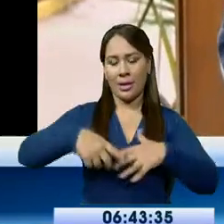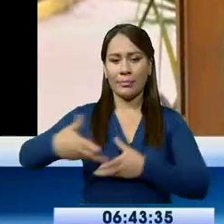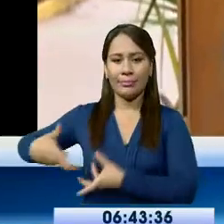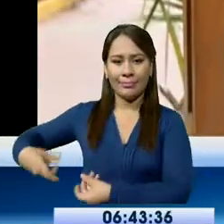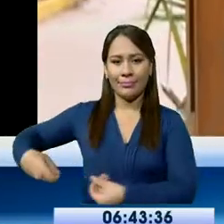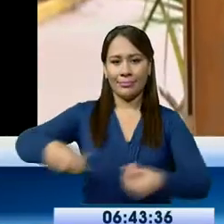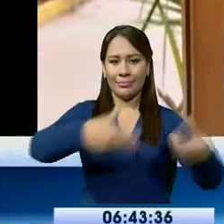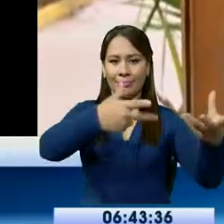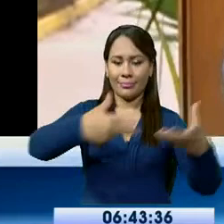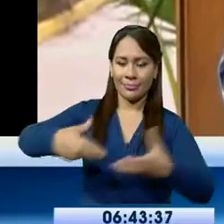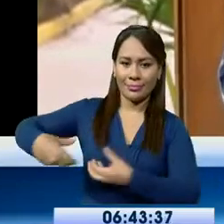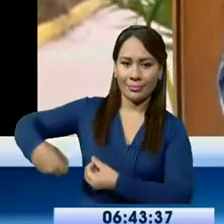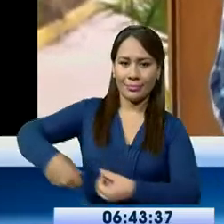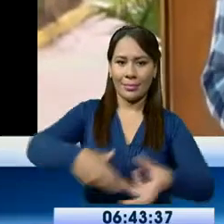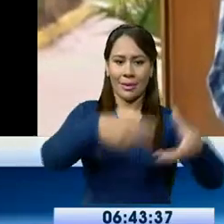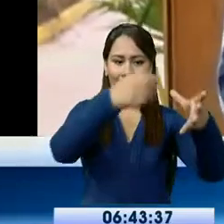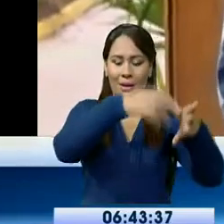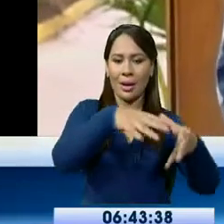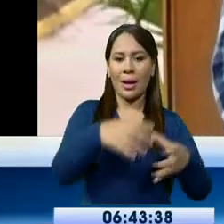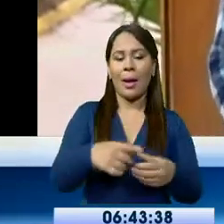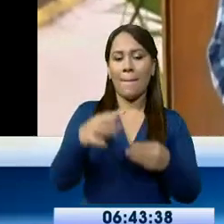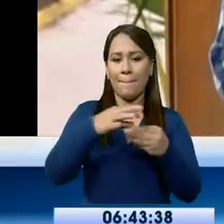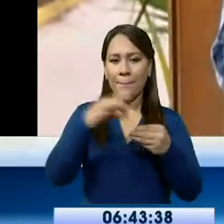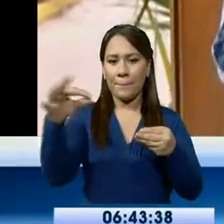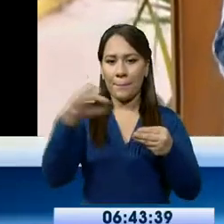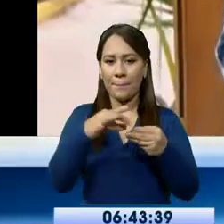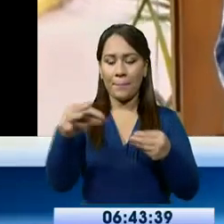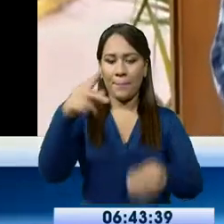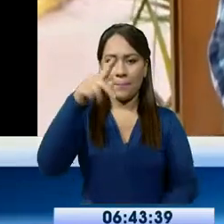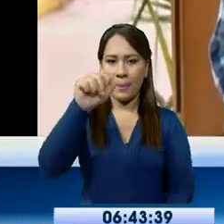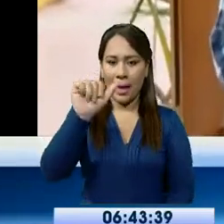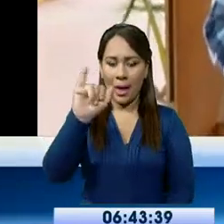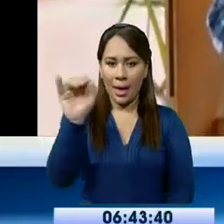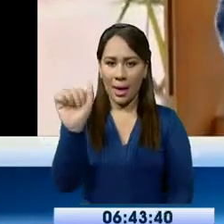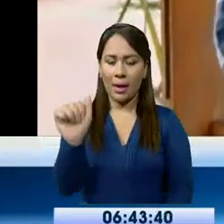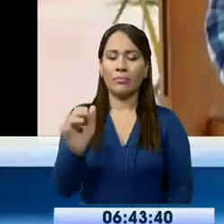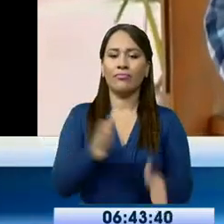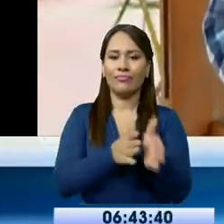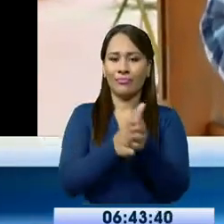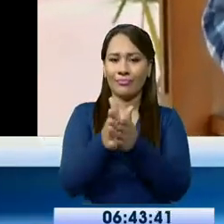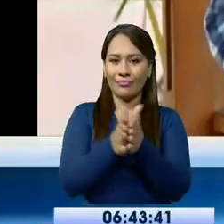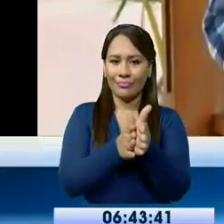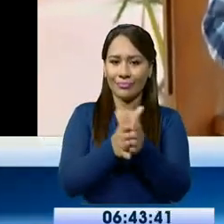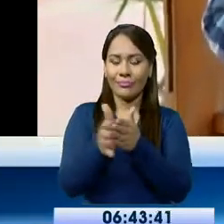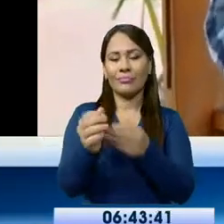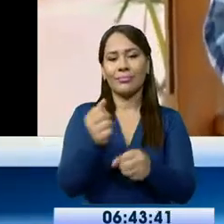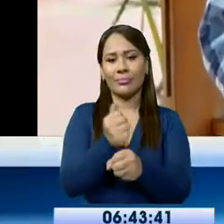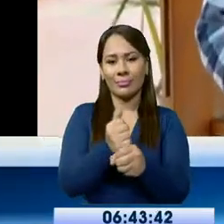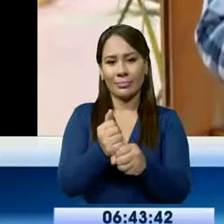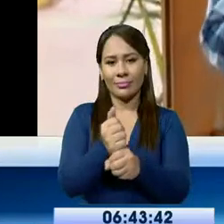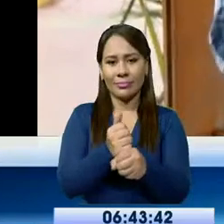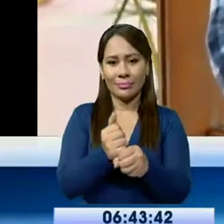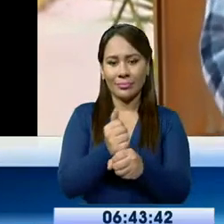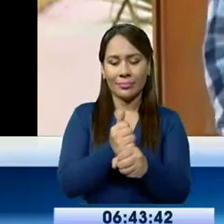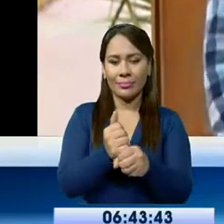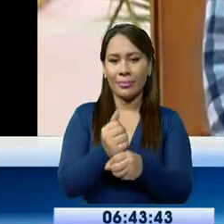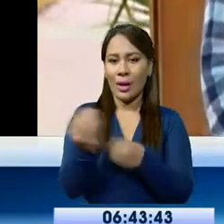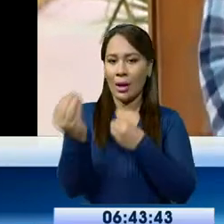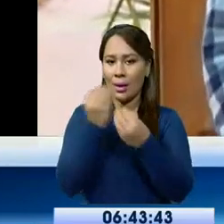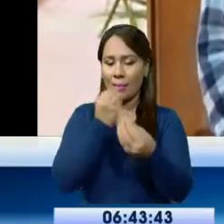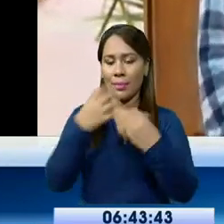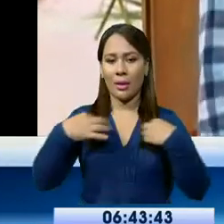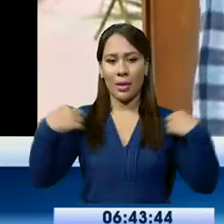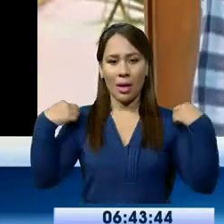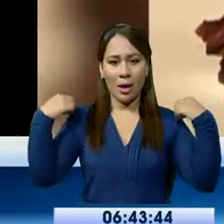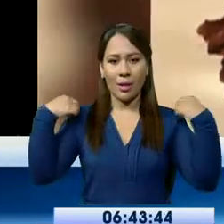y se importaban artículos como paja toquilla, cacao, ganado, víveres y mucha